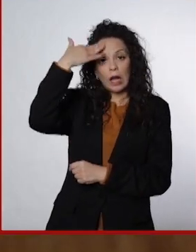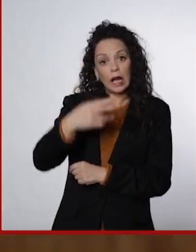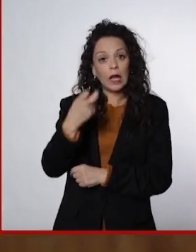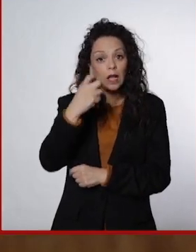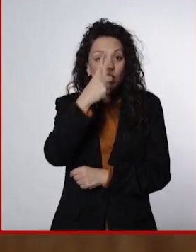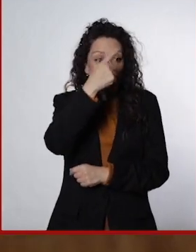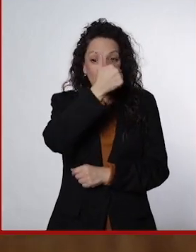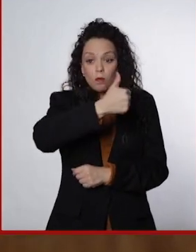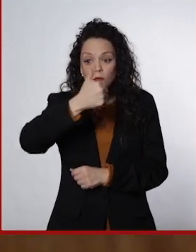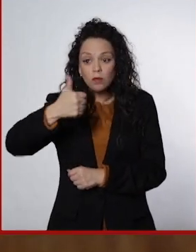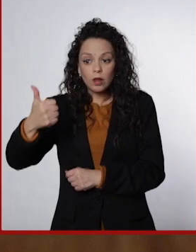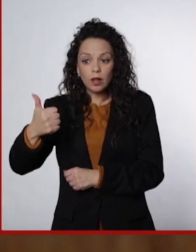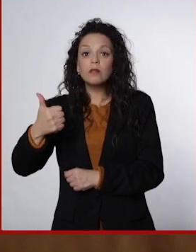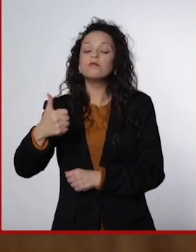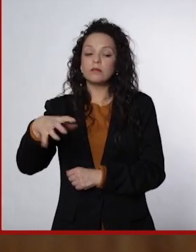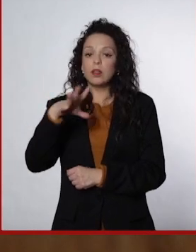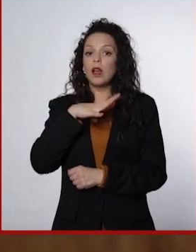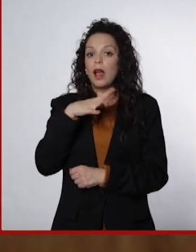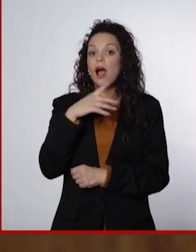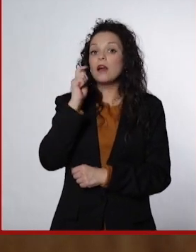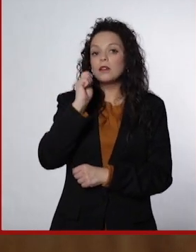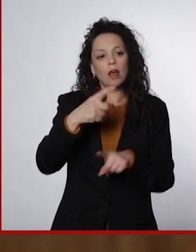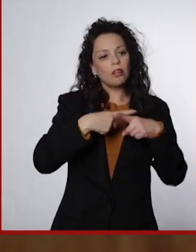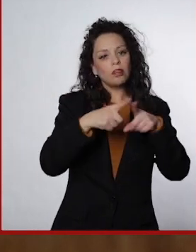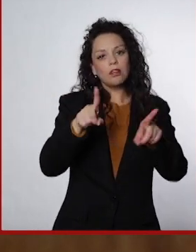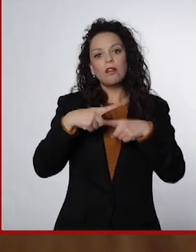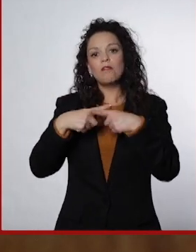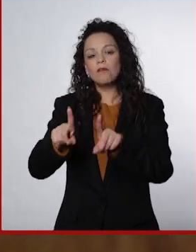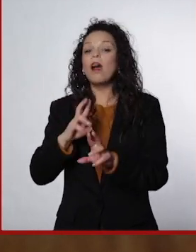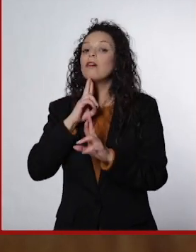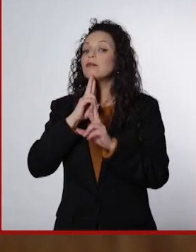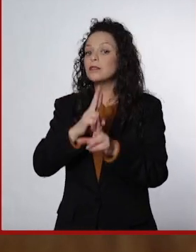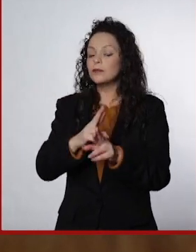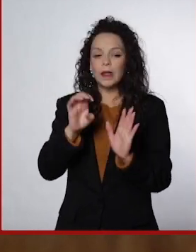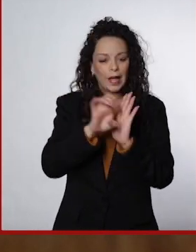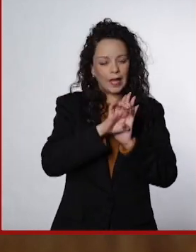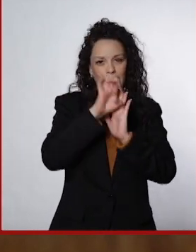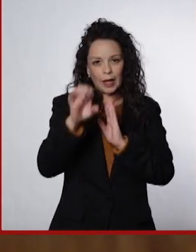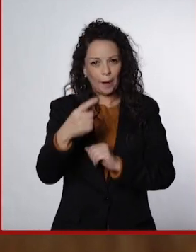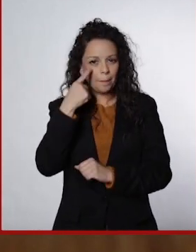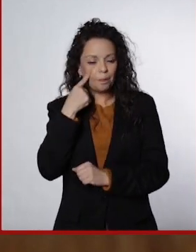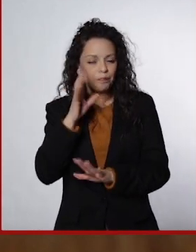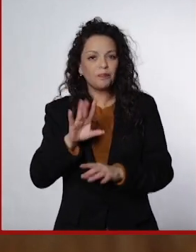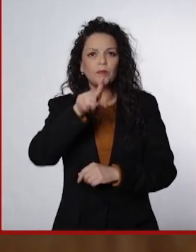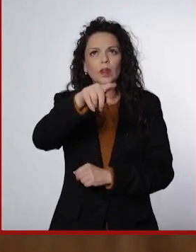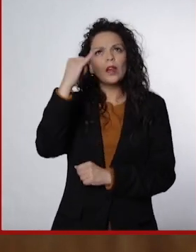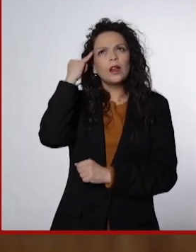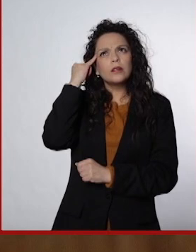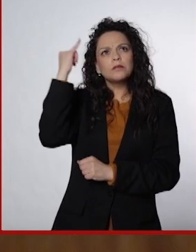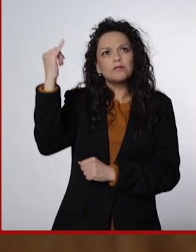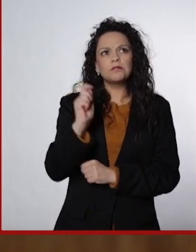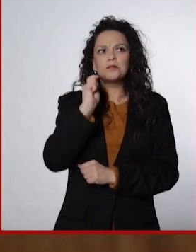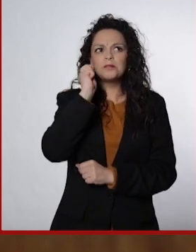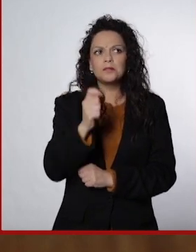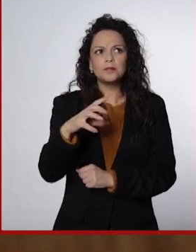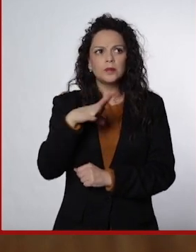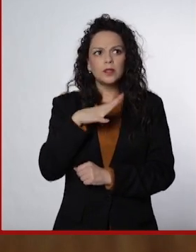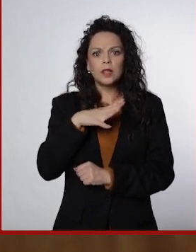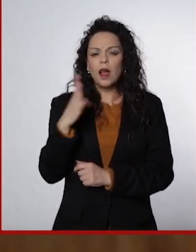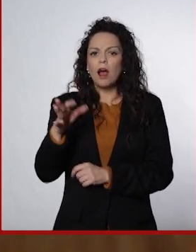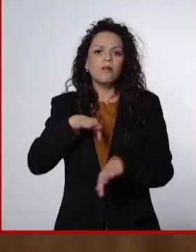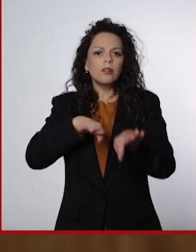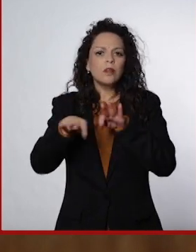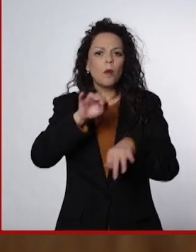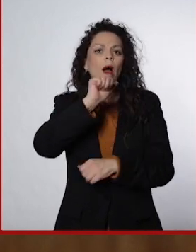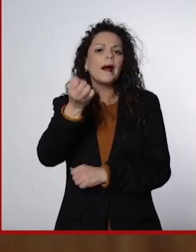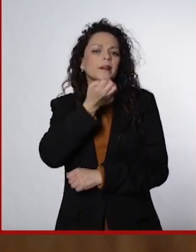estas dos opciones tienen desenlaces muy diferentes. Pongamos un ejemplo. Imaginemos que estamos haciendo un trabajo escolar